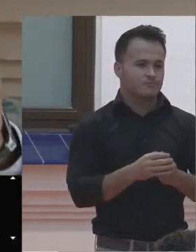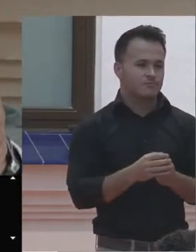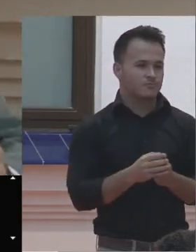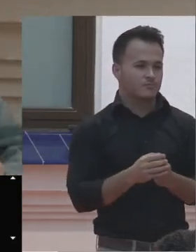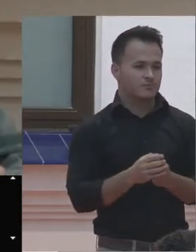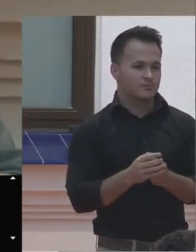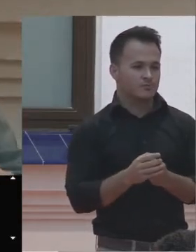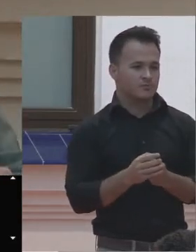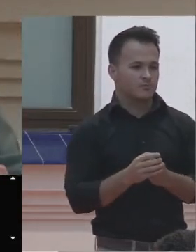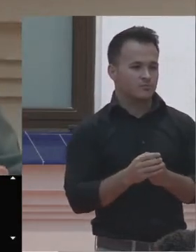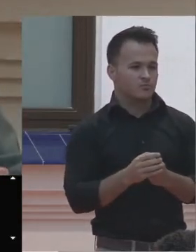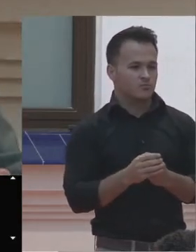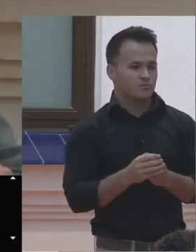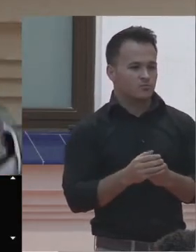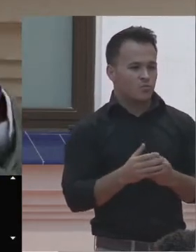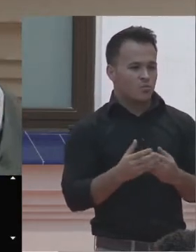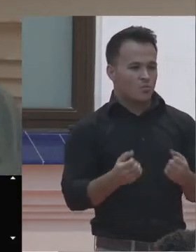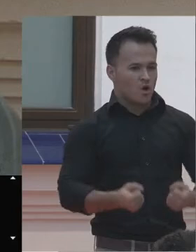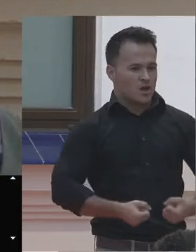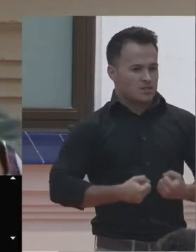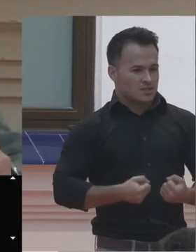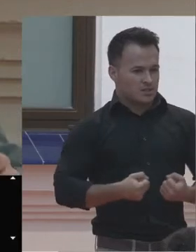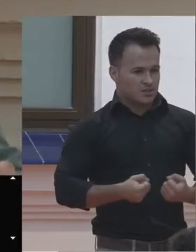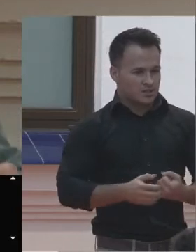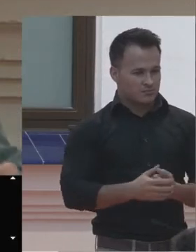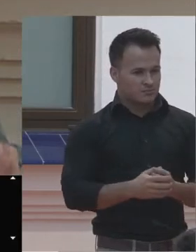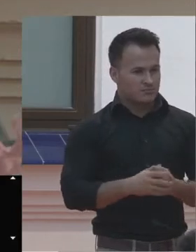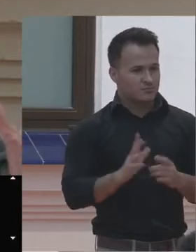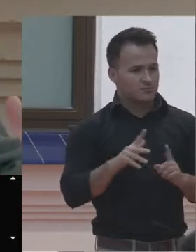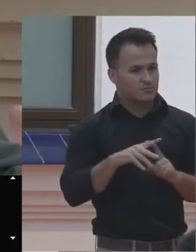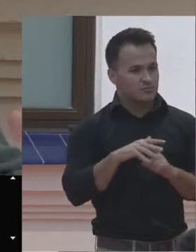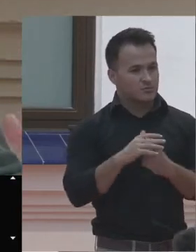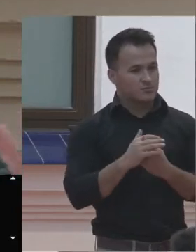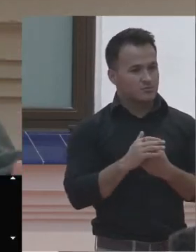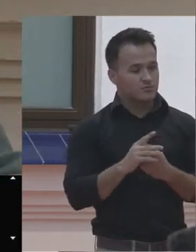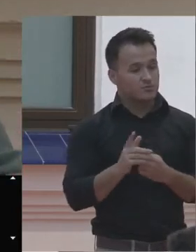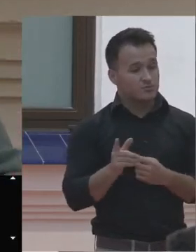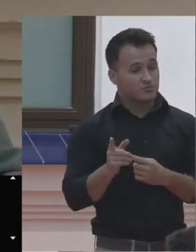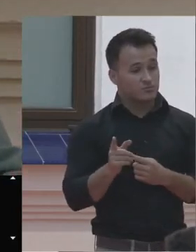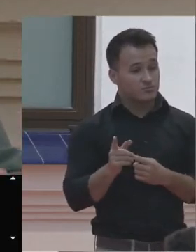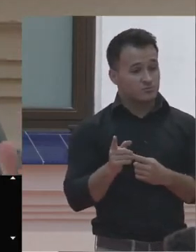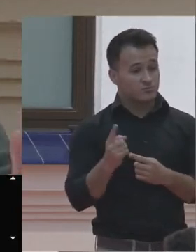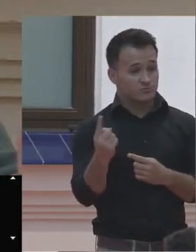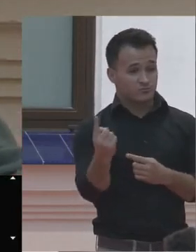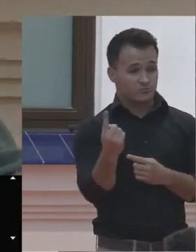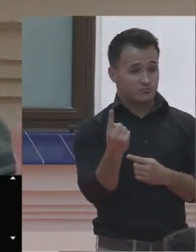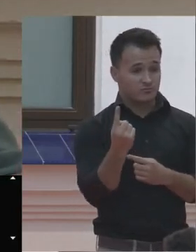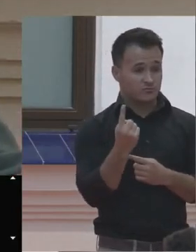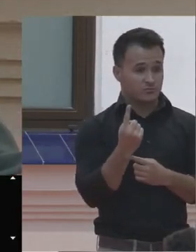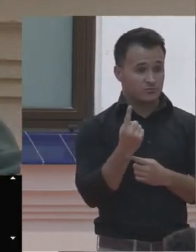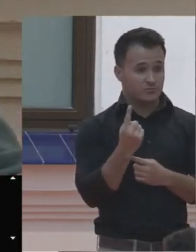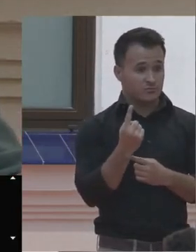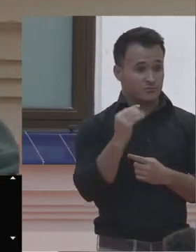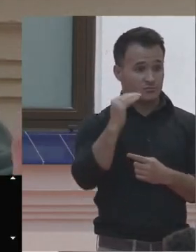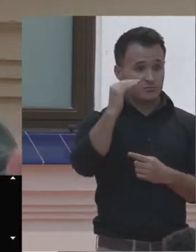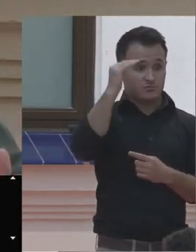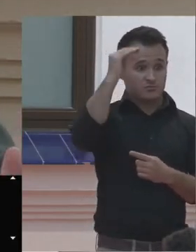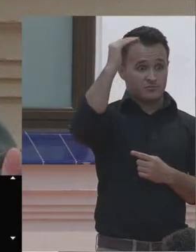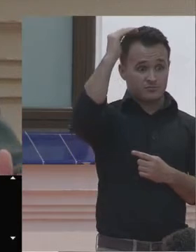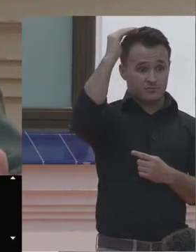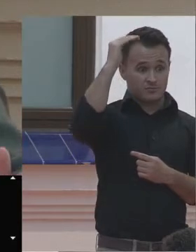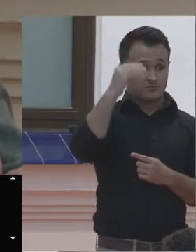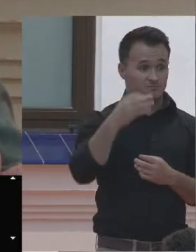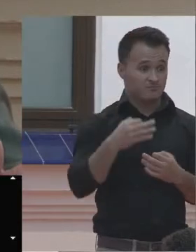muy así, muy atlética, pero que a medida que se iba acercando, pues iba siendo un gigante. Y bueno, pues al final